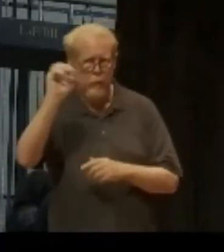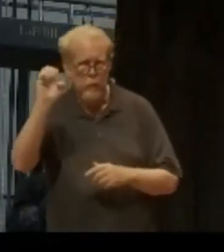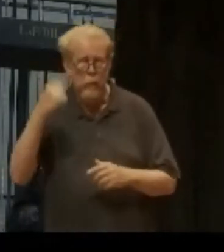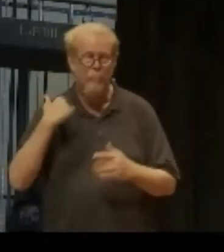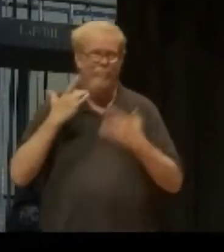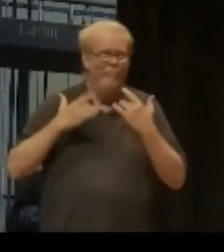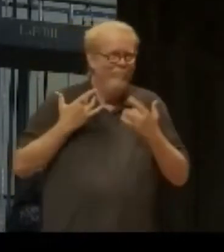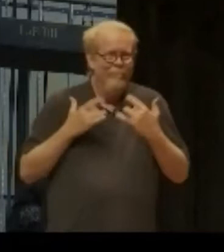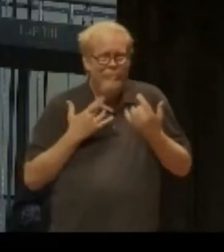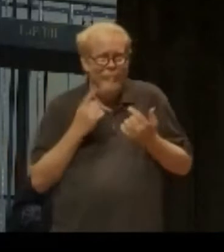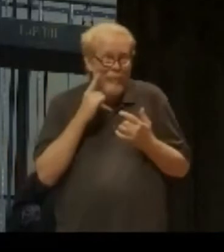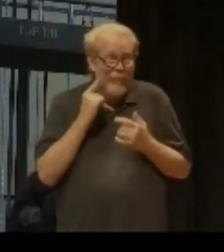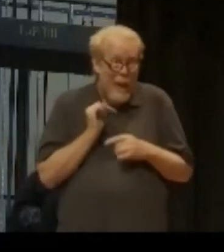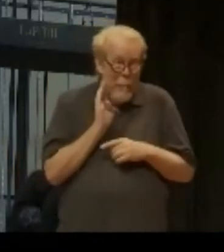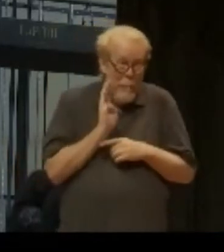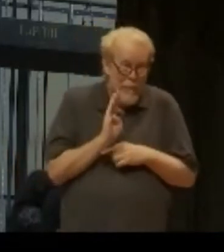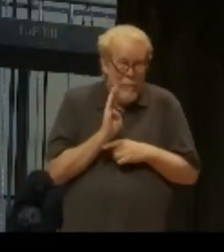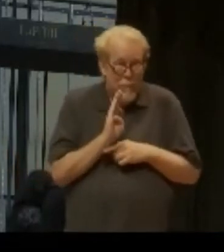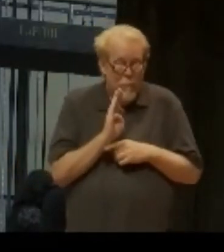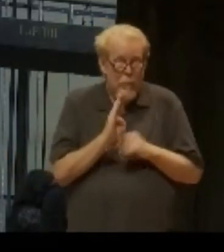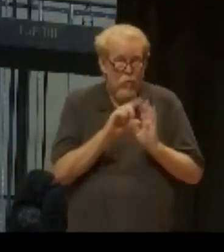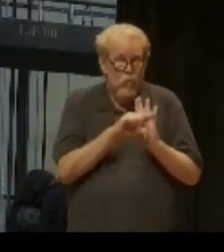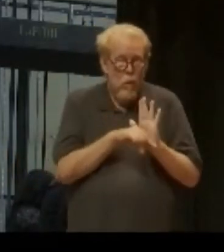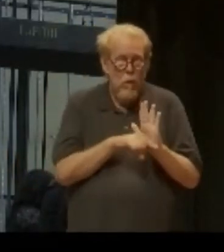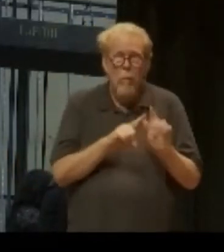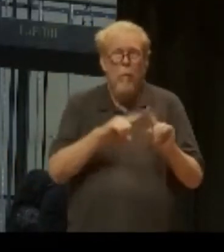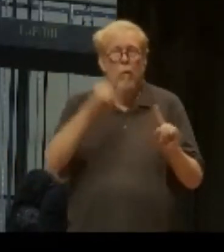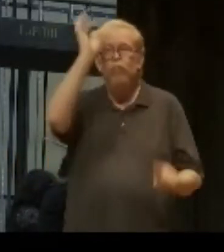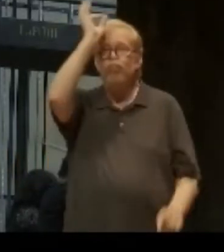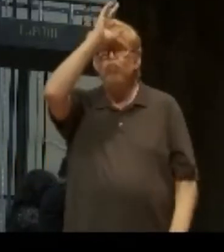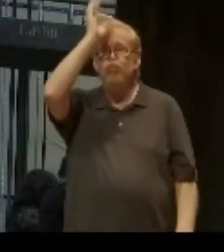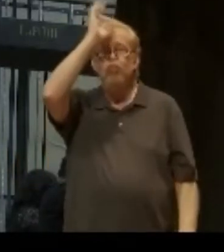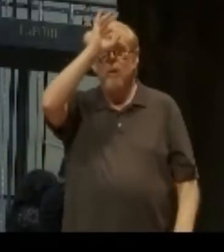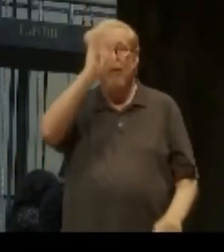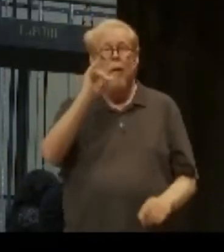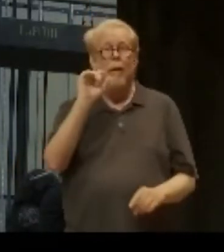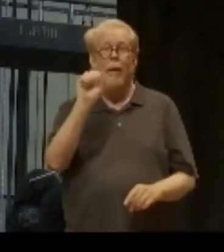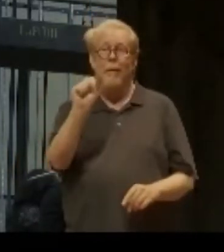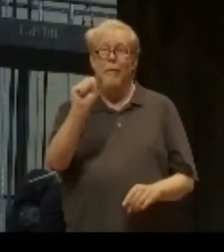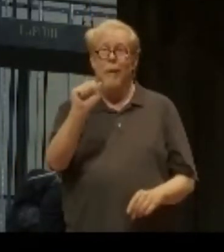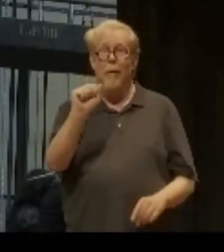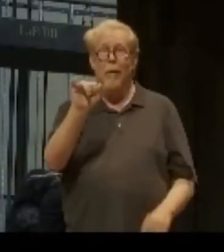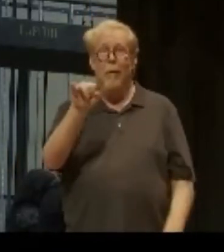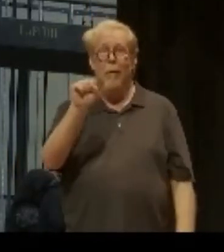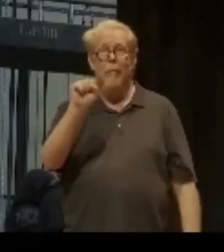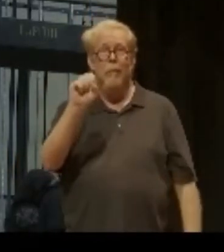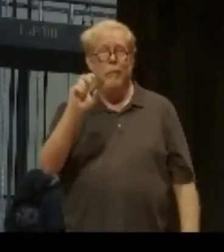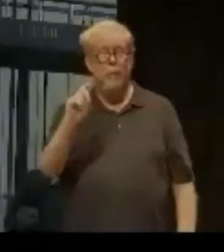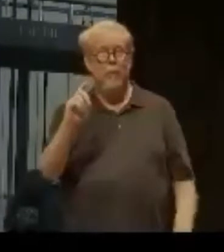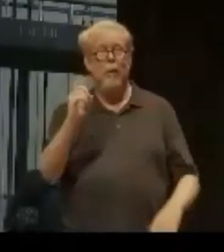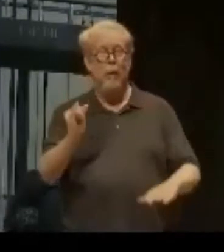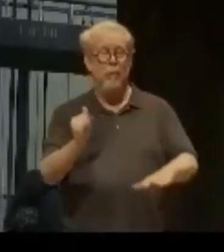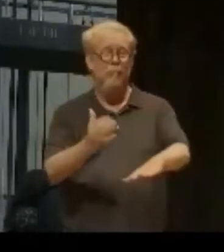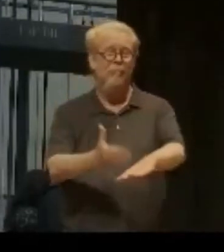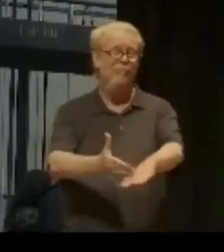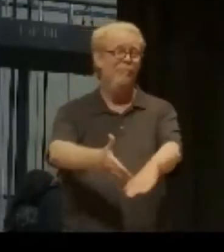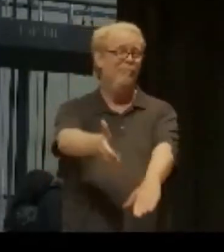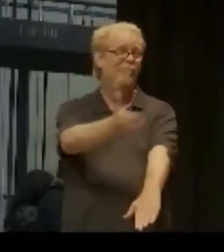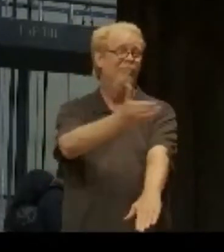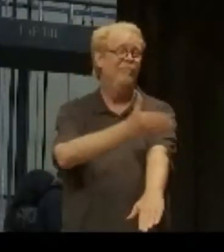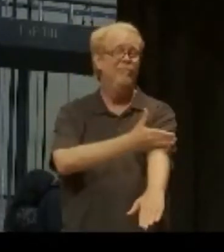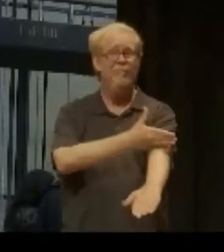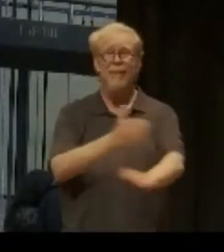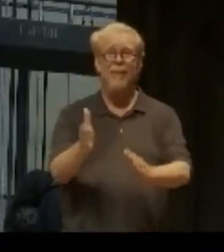estábamos emocionados de la calificación que vamos a obtener, pero lo que no sabíamos era de que San Antonio ISD tiene